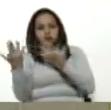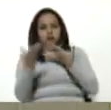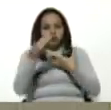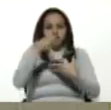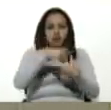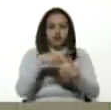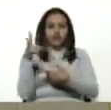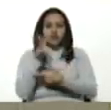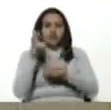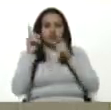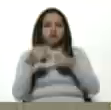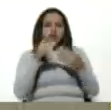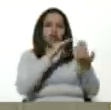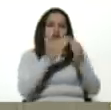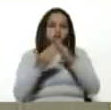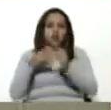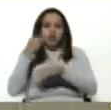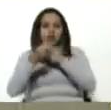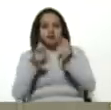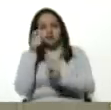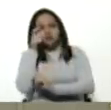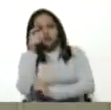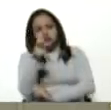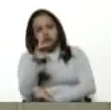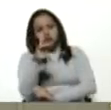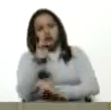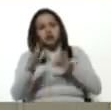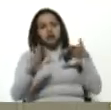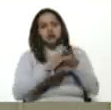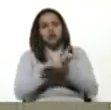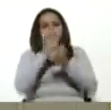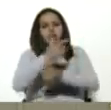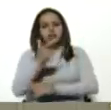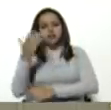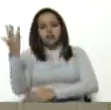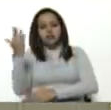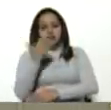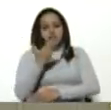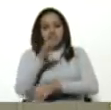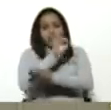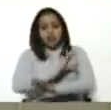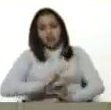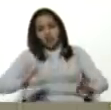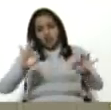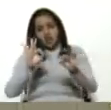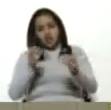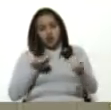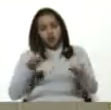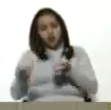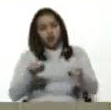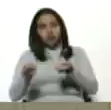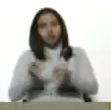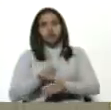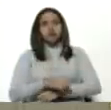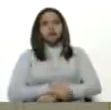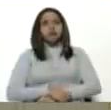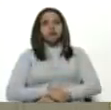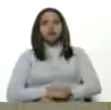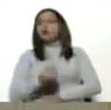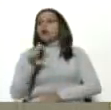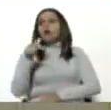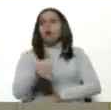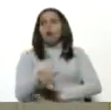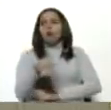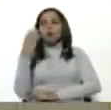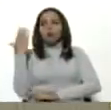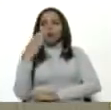a las comunidades, a ser vigilantes de quienes están regresando sin ningún tipo de control. Hoy Colombia,